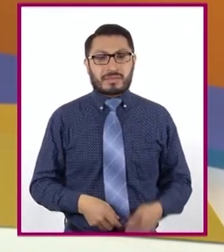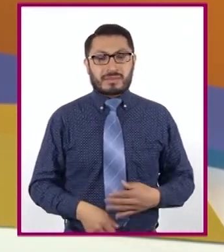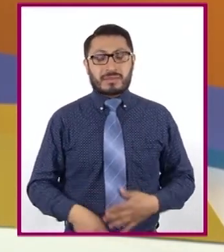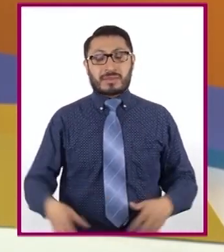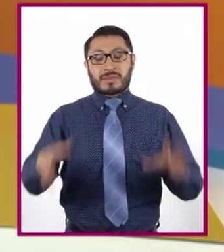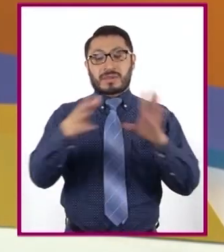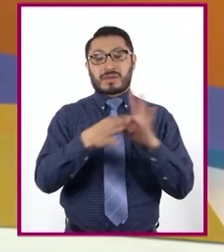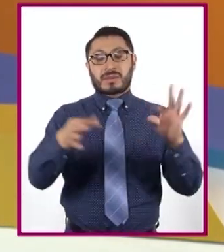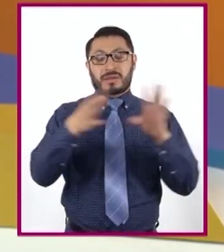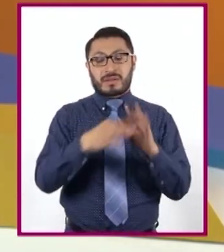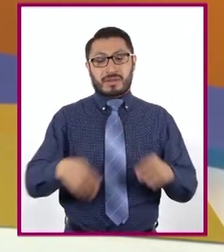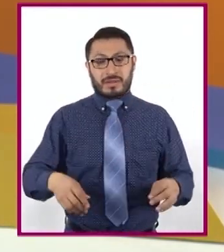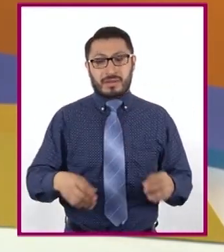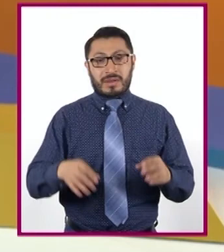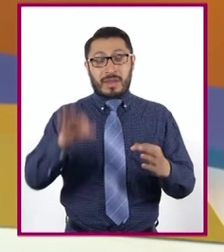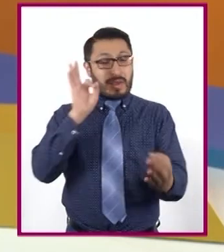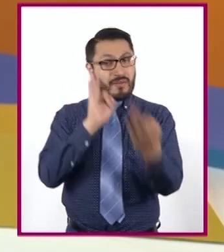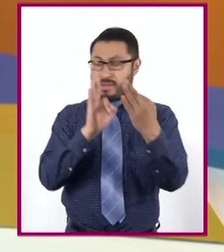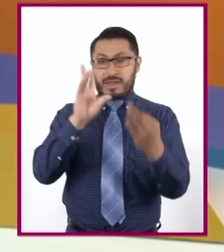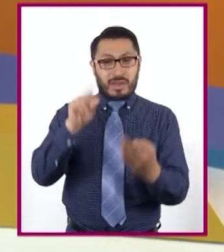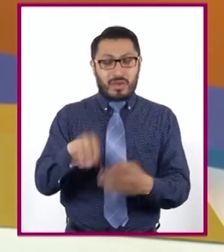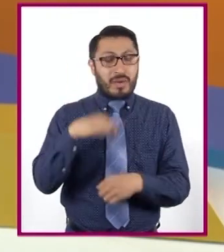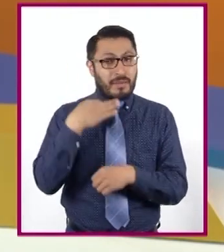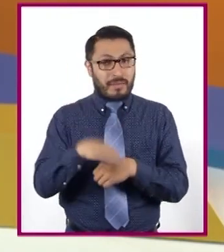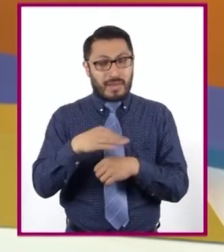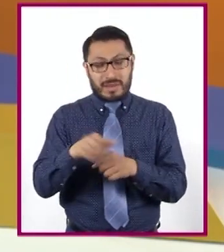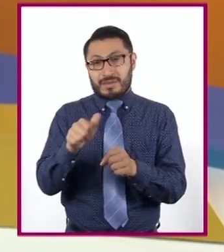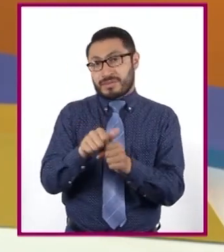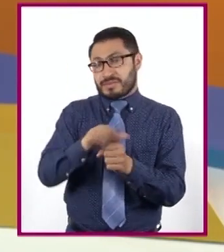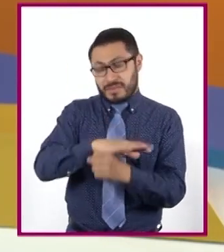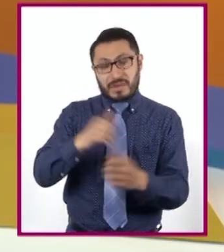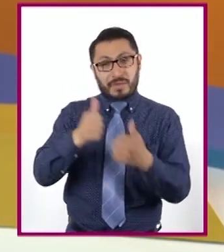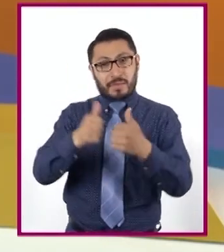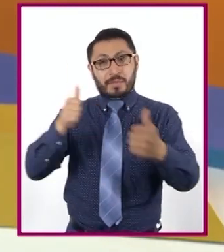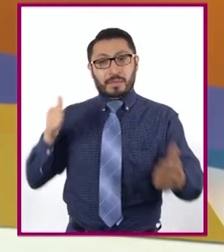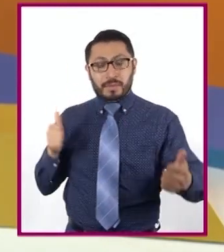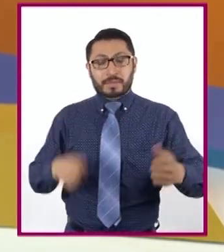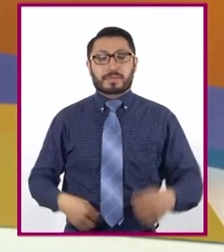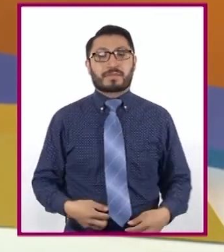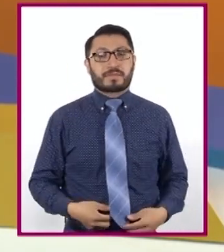sin presencia física mientras continuamos en distanciamiento social.